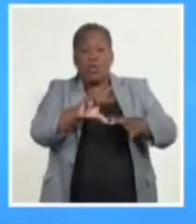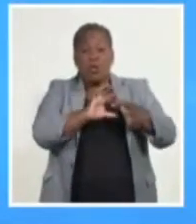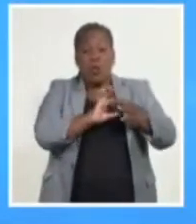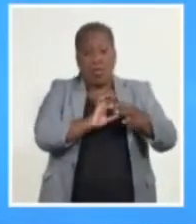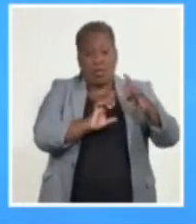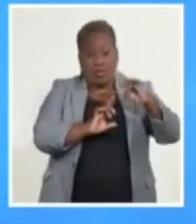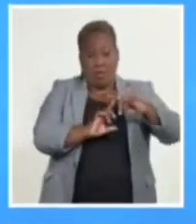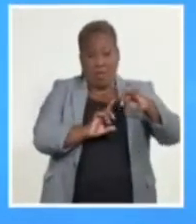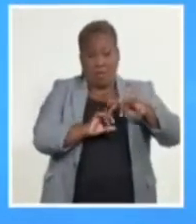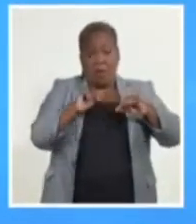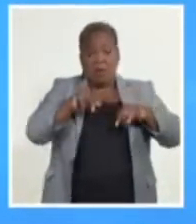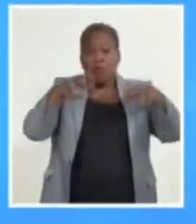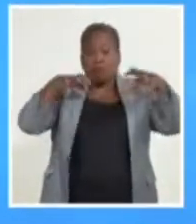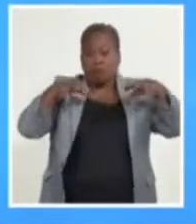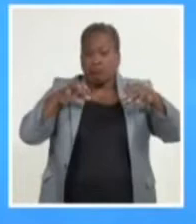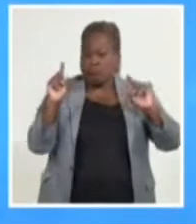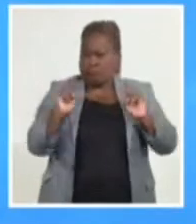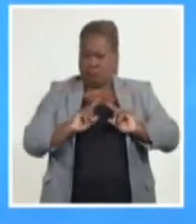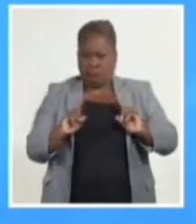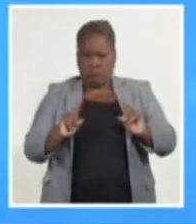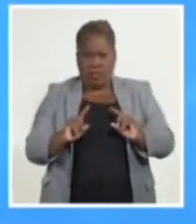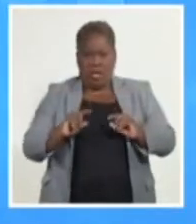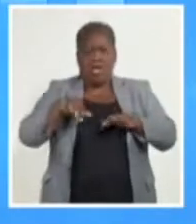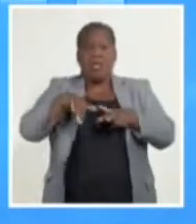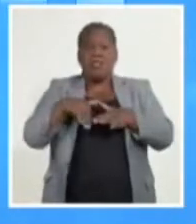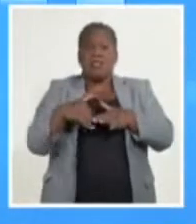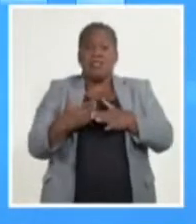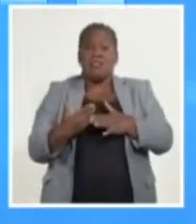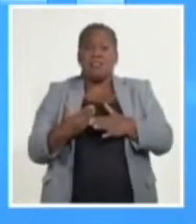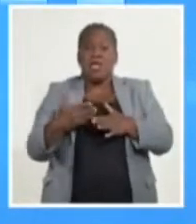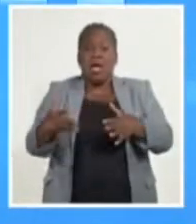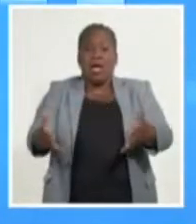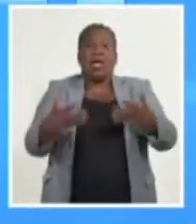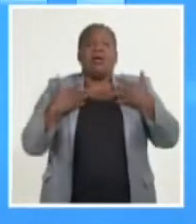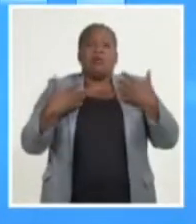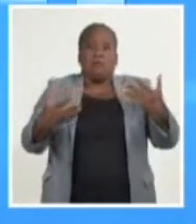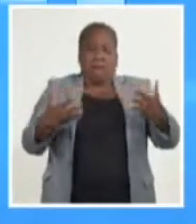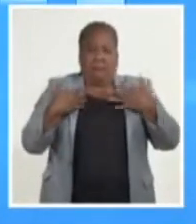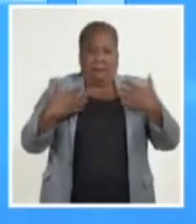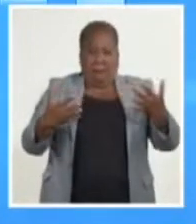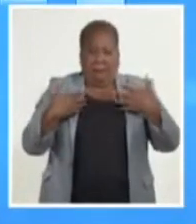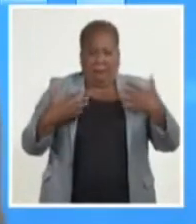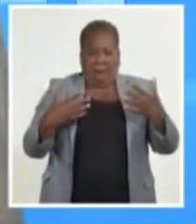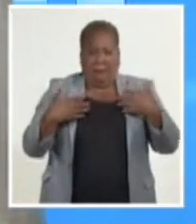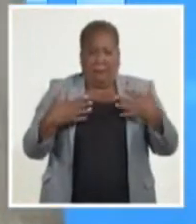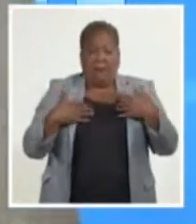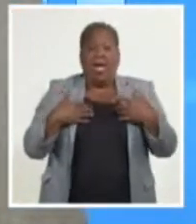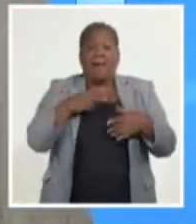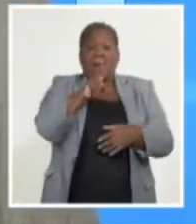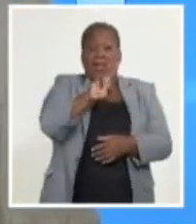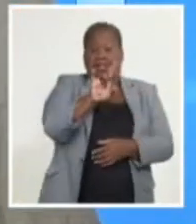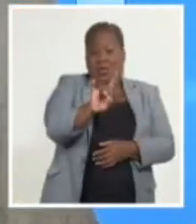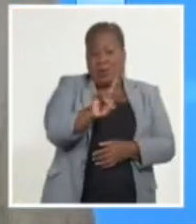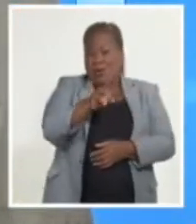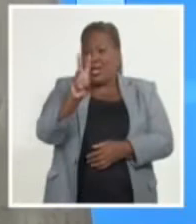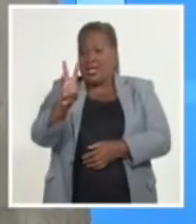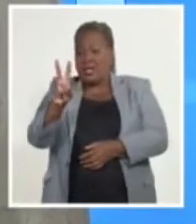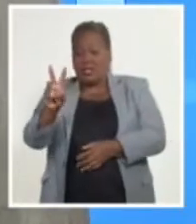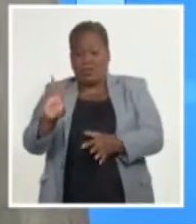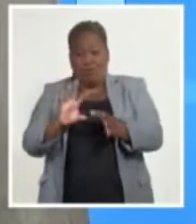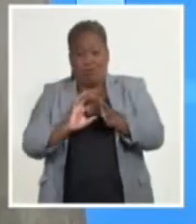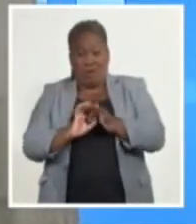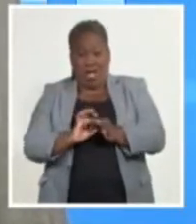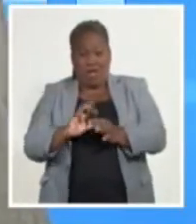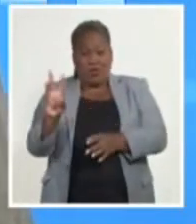con baja probabilidad de lluvias. El día será cálido, las temperaturas máximas en la tarde con valores entre 29 y 32 grados Celsius,